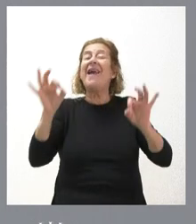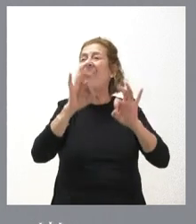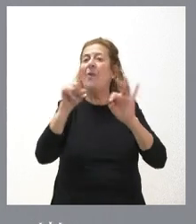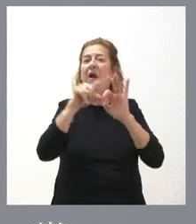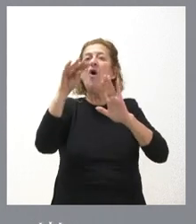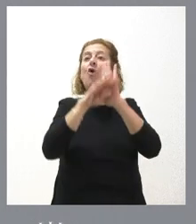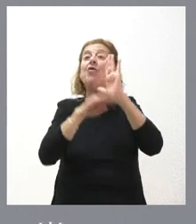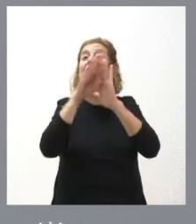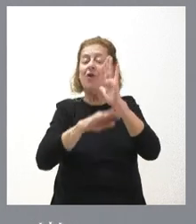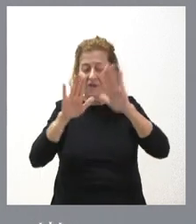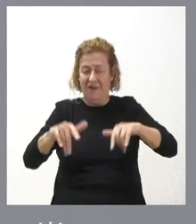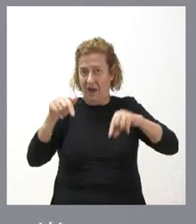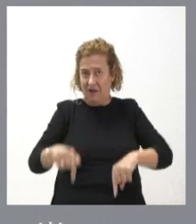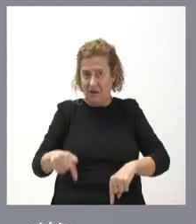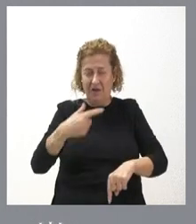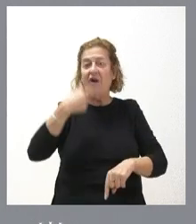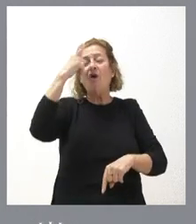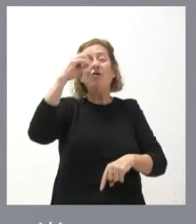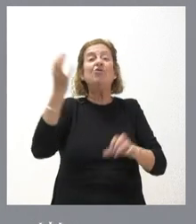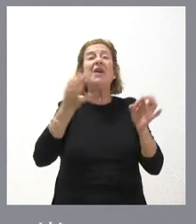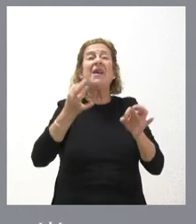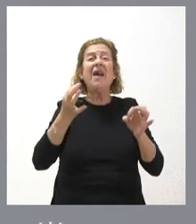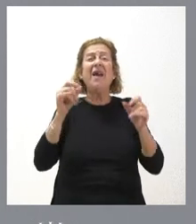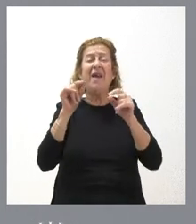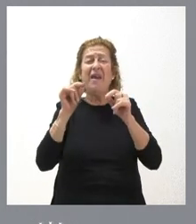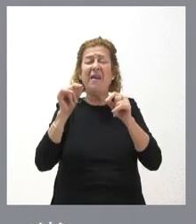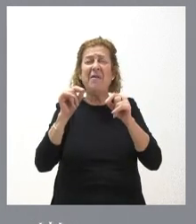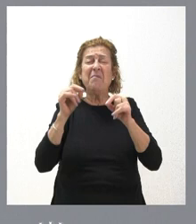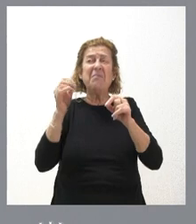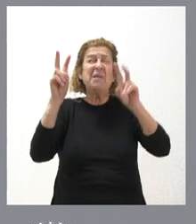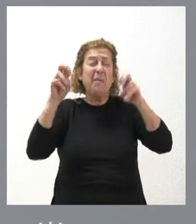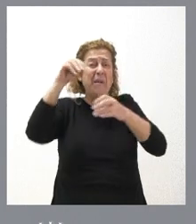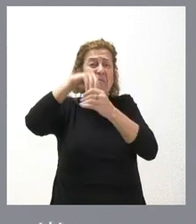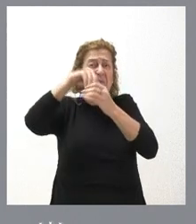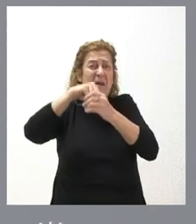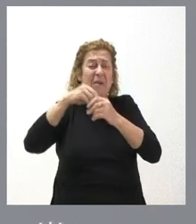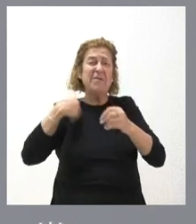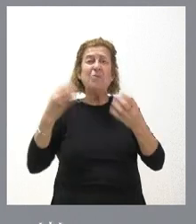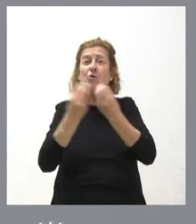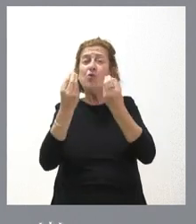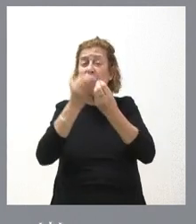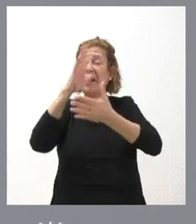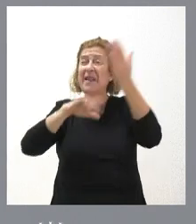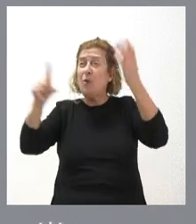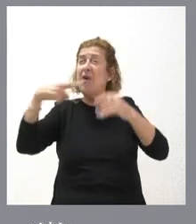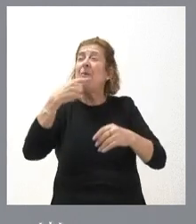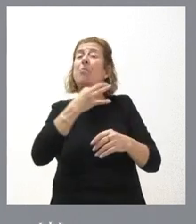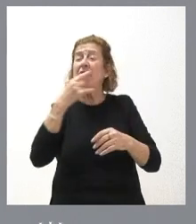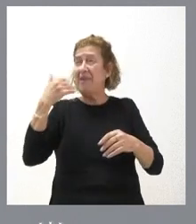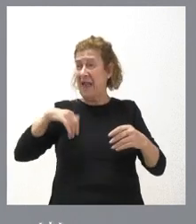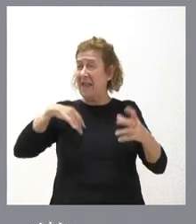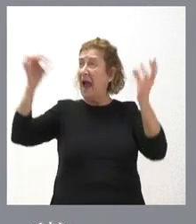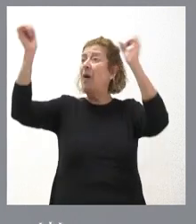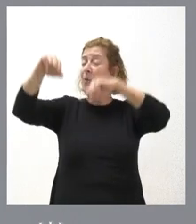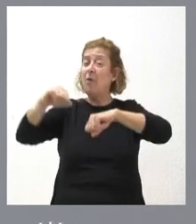sabemos En qué consistirán esas medidas que anunciado juns no el gobierno que ha anunciado juns pero que el gobierno